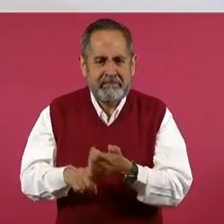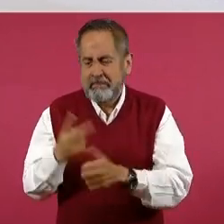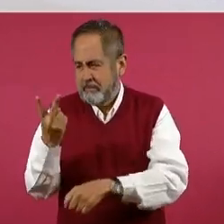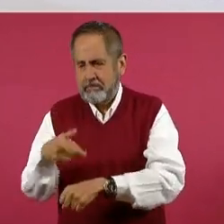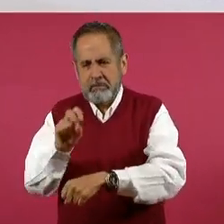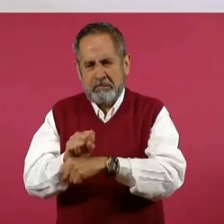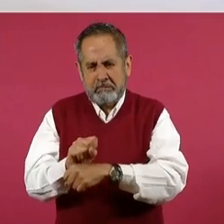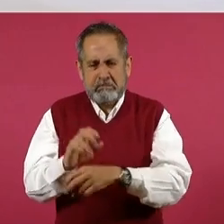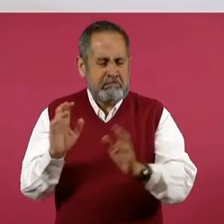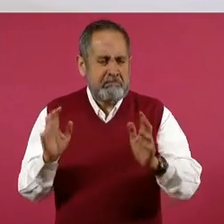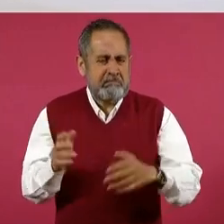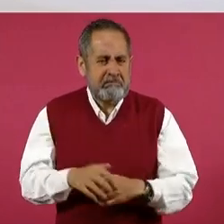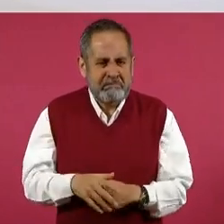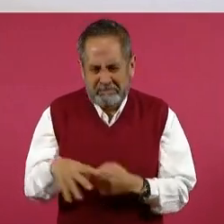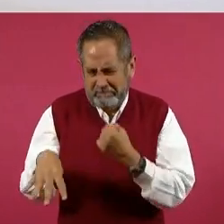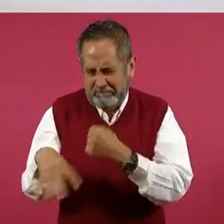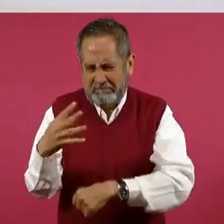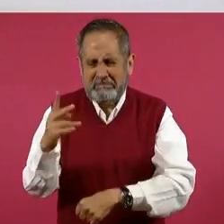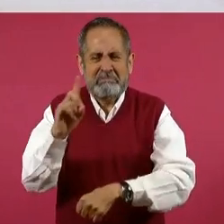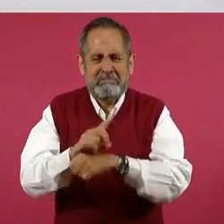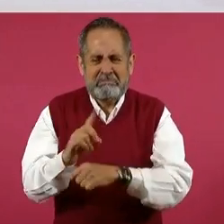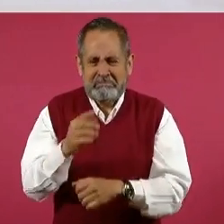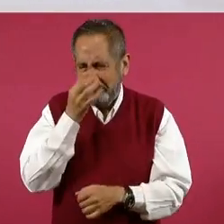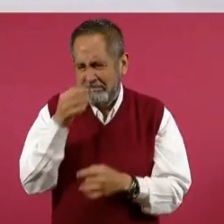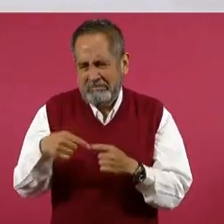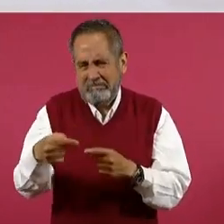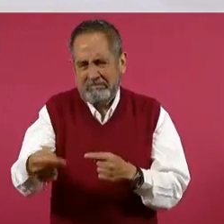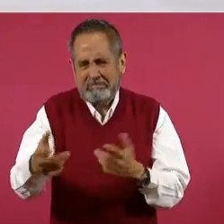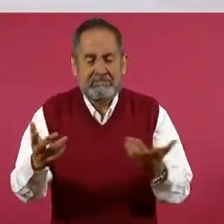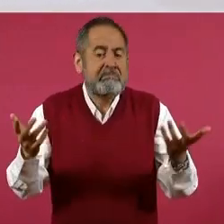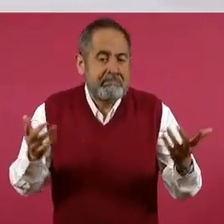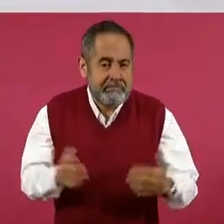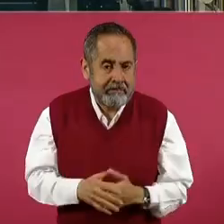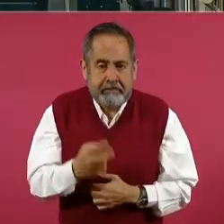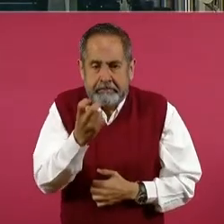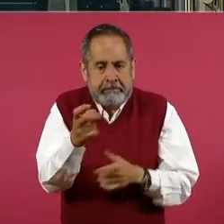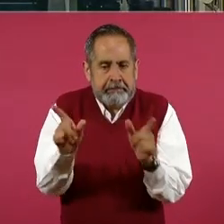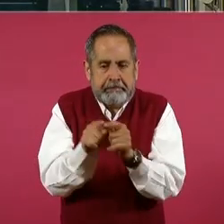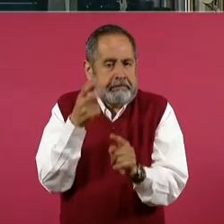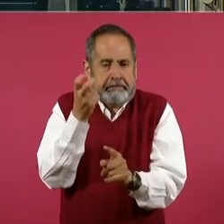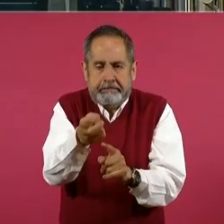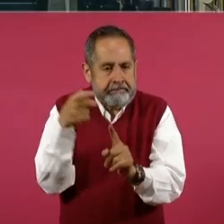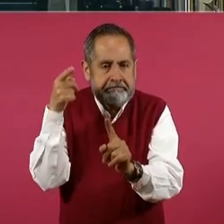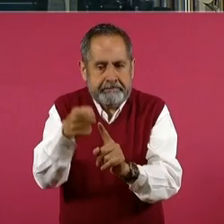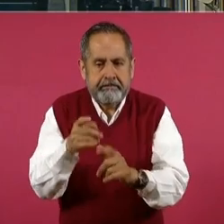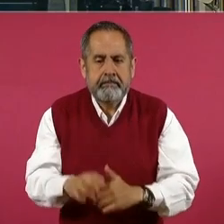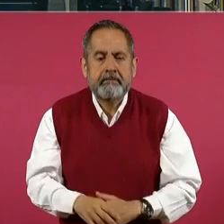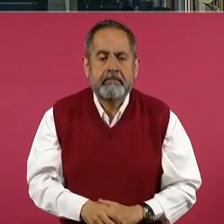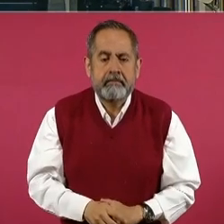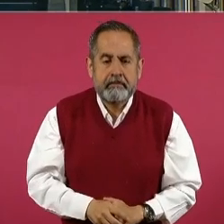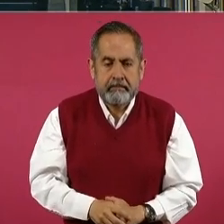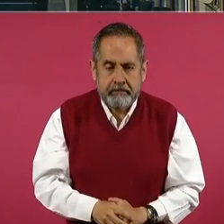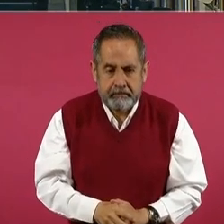semanas. 14 días. Entonces, eso es todo.